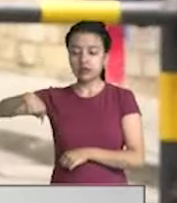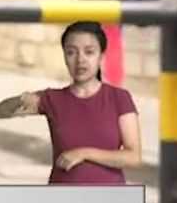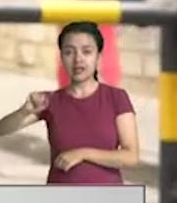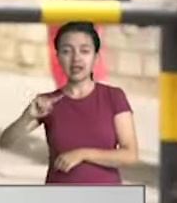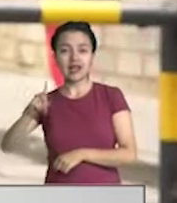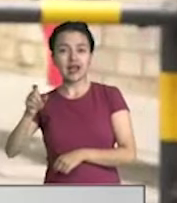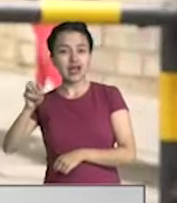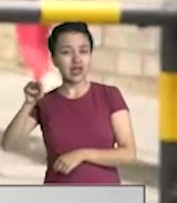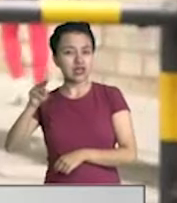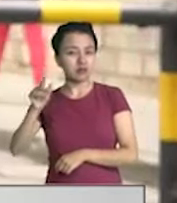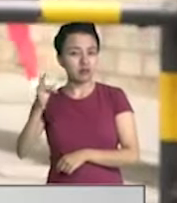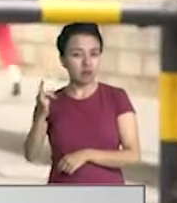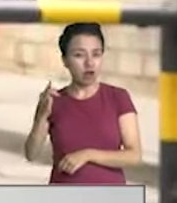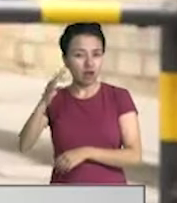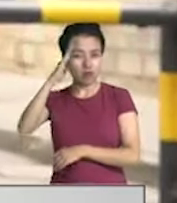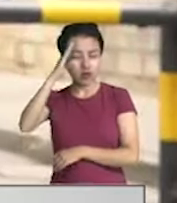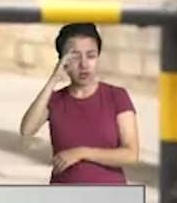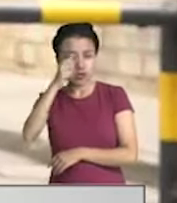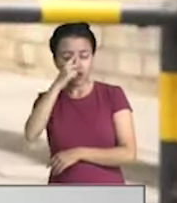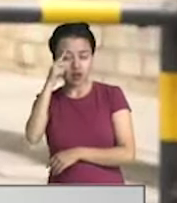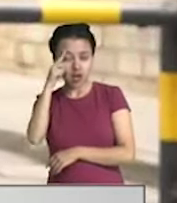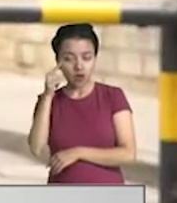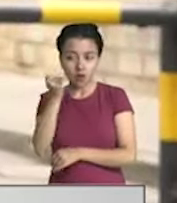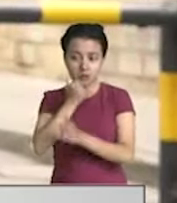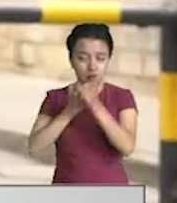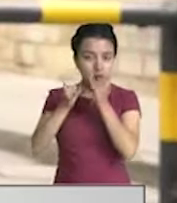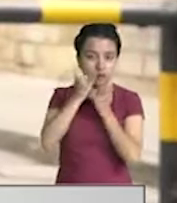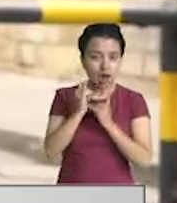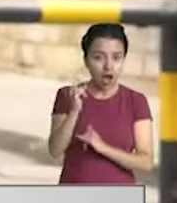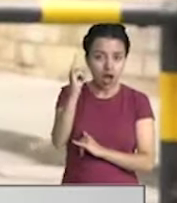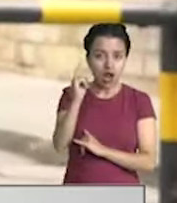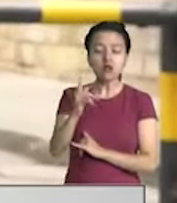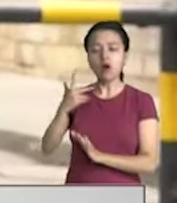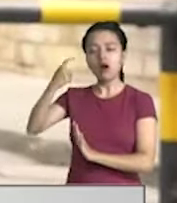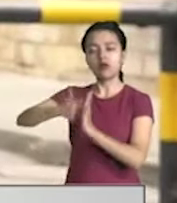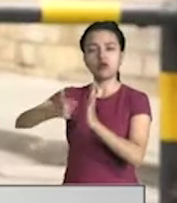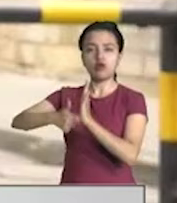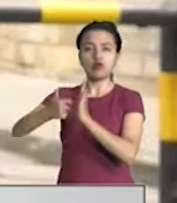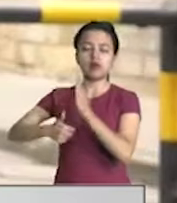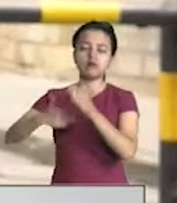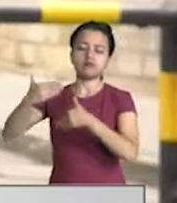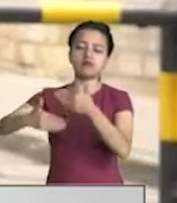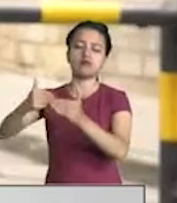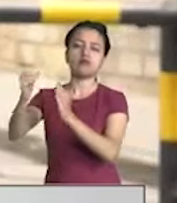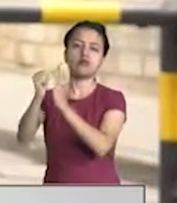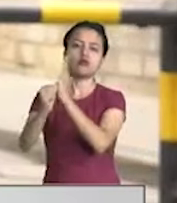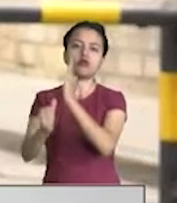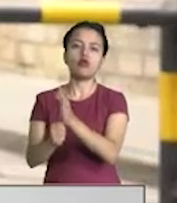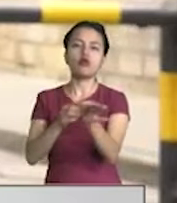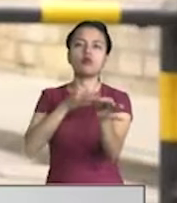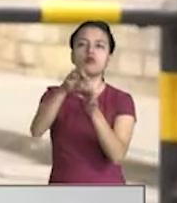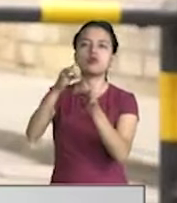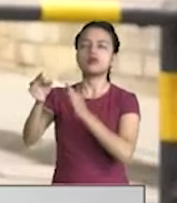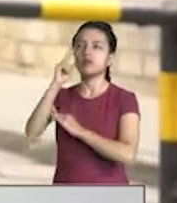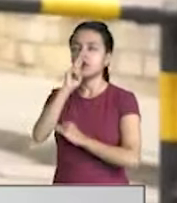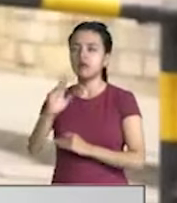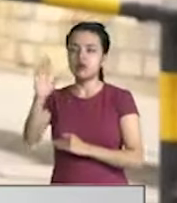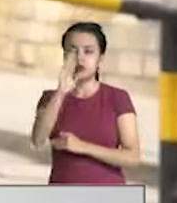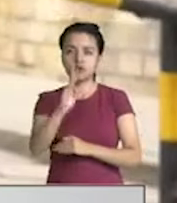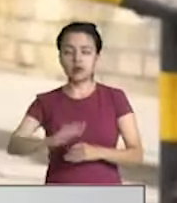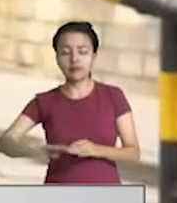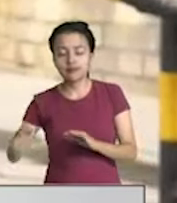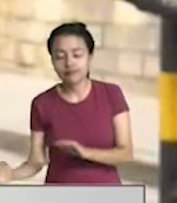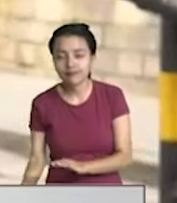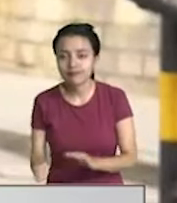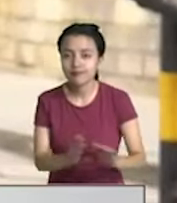sobre todo, si hay errores, tendrán que corregirlos de acuerdo con lo que realicen los protocolos de los municipios y el gobierno nacional. Y mucha